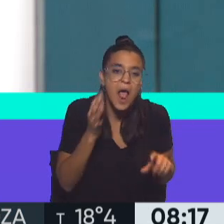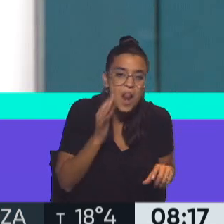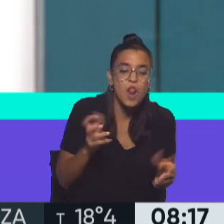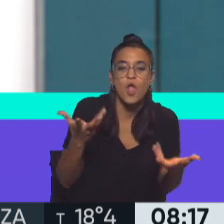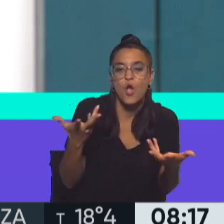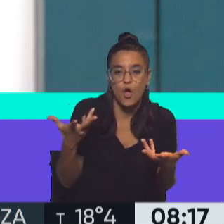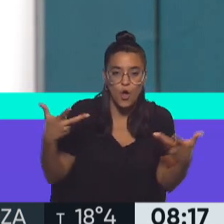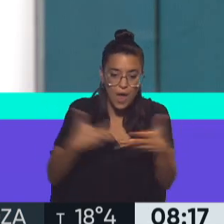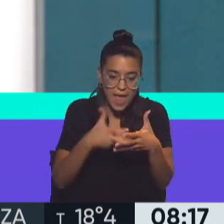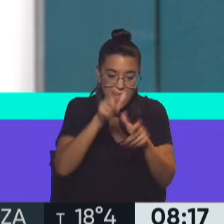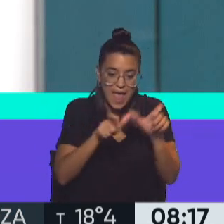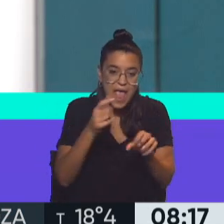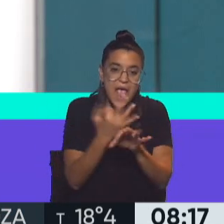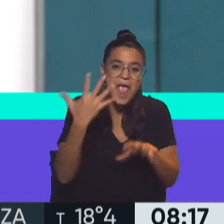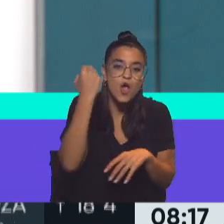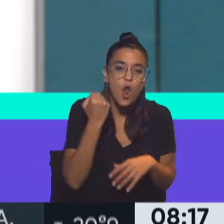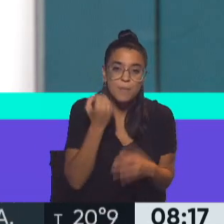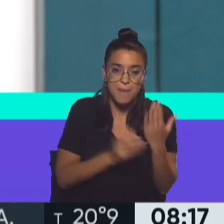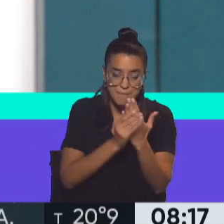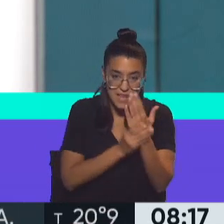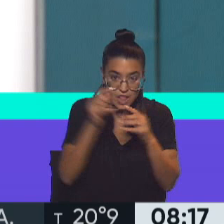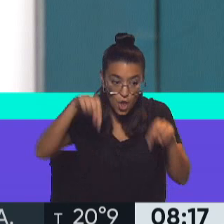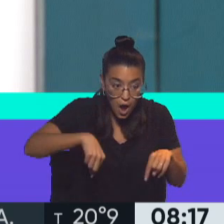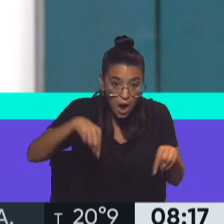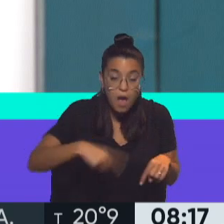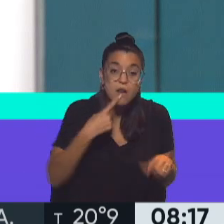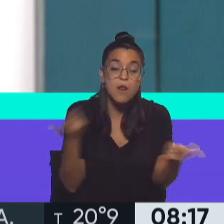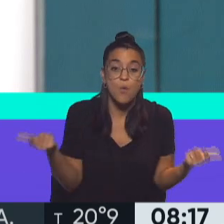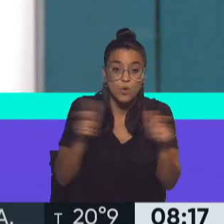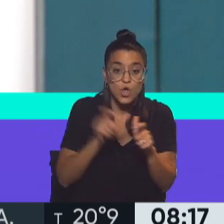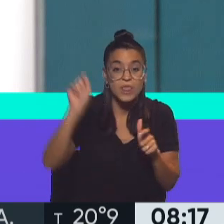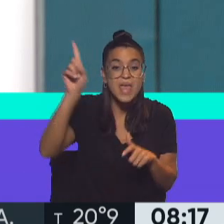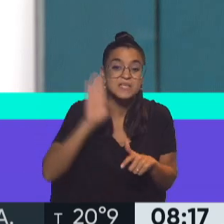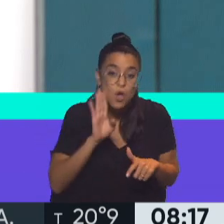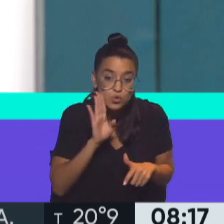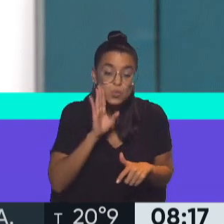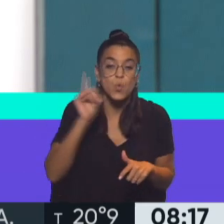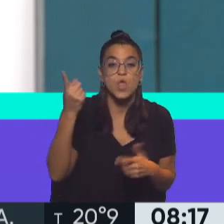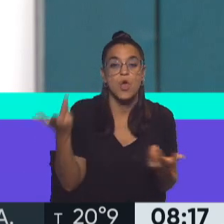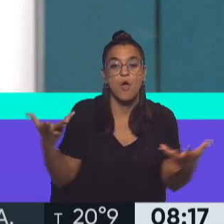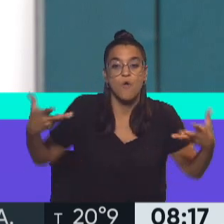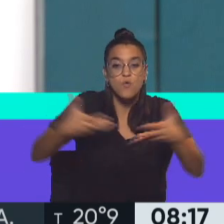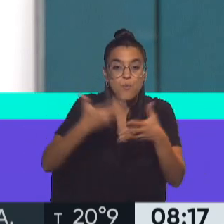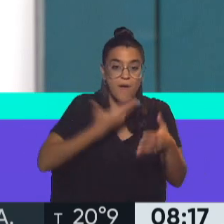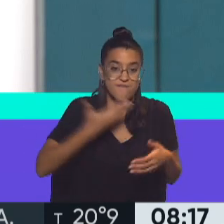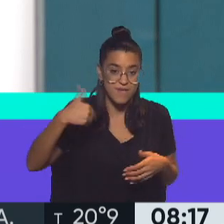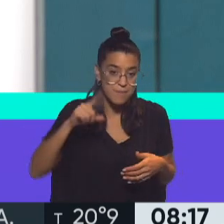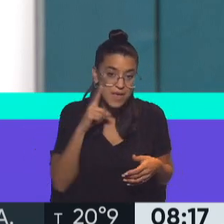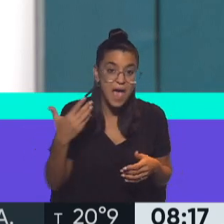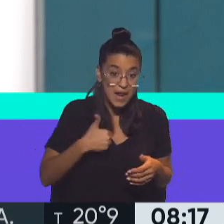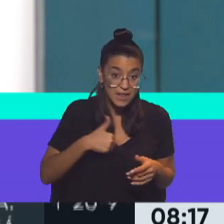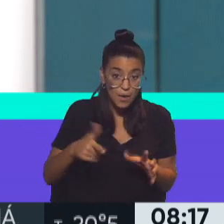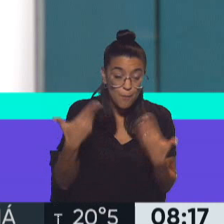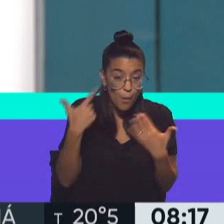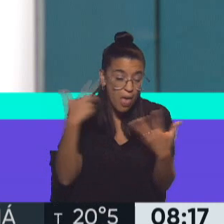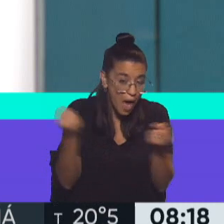argentina. Economistas del ministerio están en este momento reunidos en los Estados Unidos con integrantes del Fondo Monetario Internacional. ¿Argentina llega